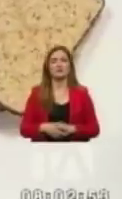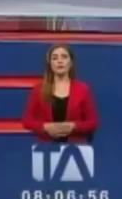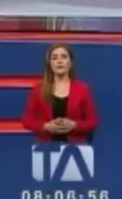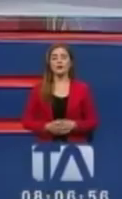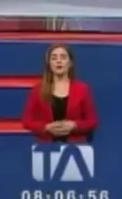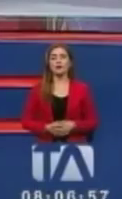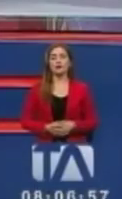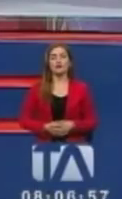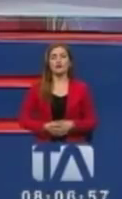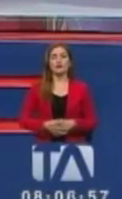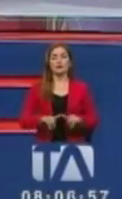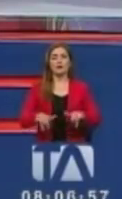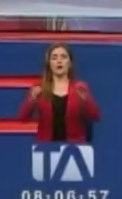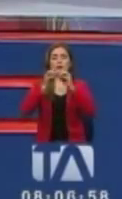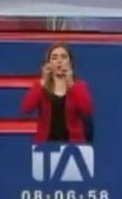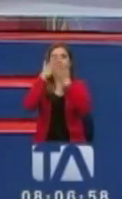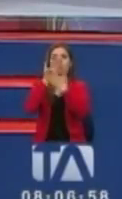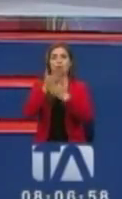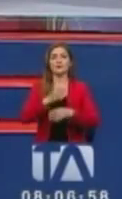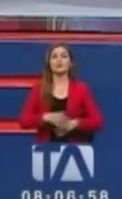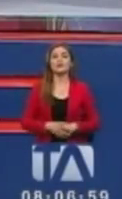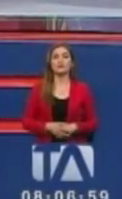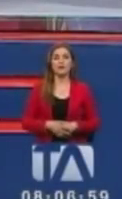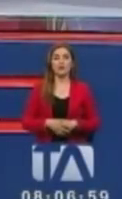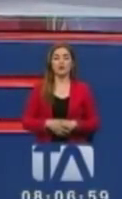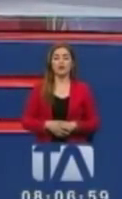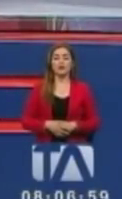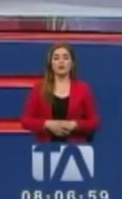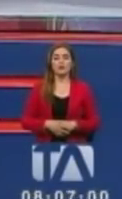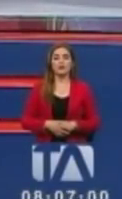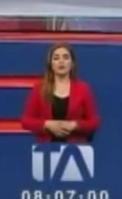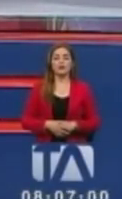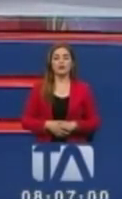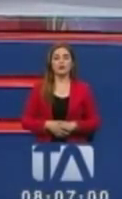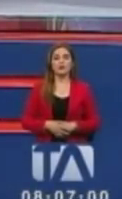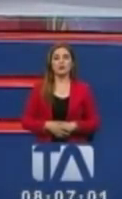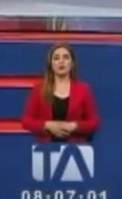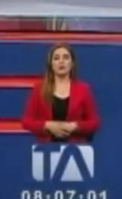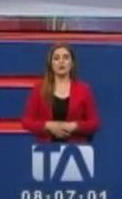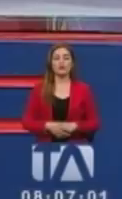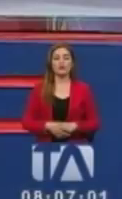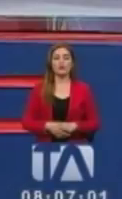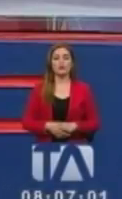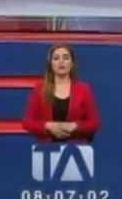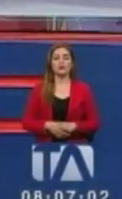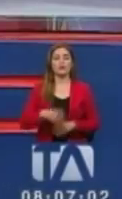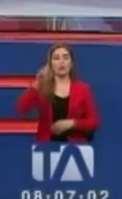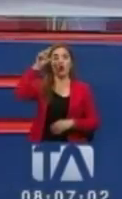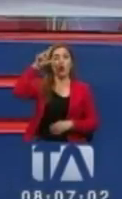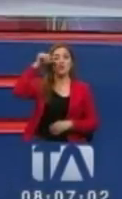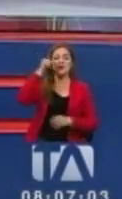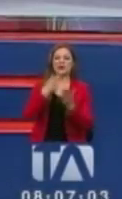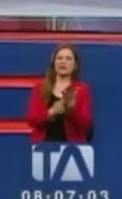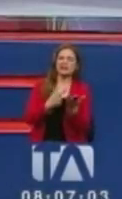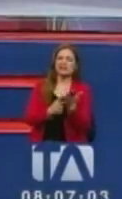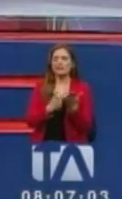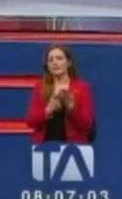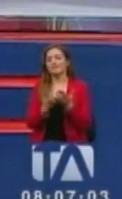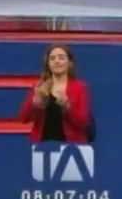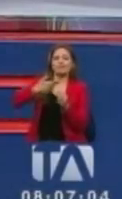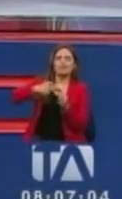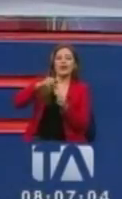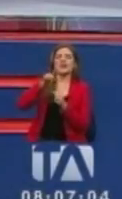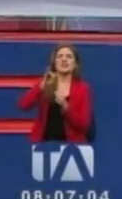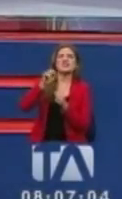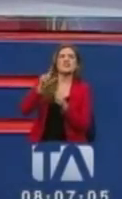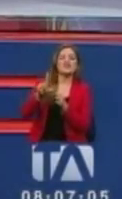horas seguimos informando aún no hay detalles de la magnitud de la revisión del diesel industrial que se adelantó desde el